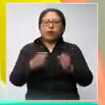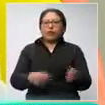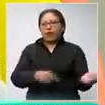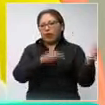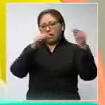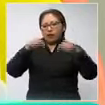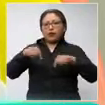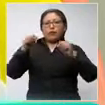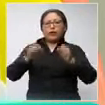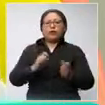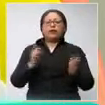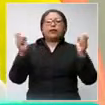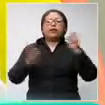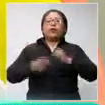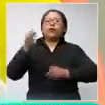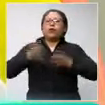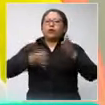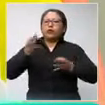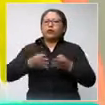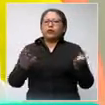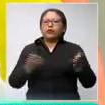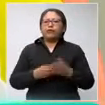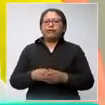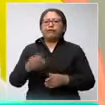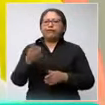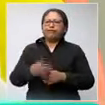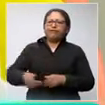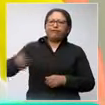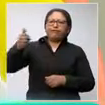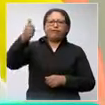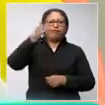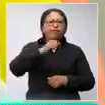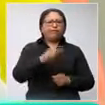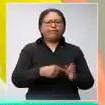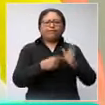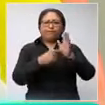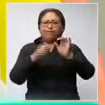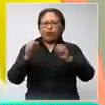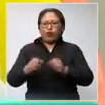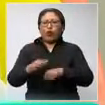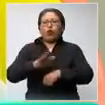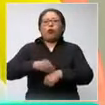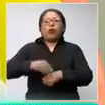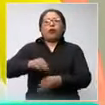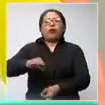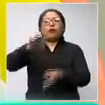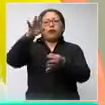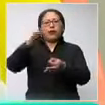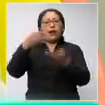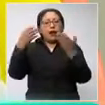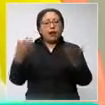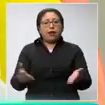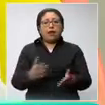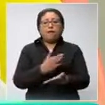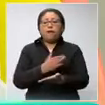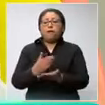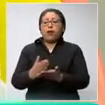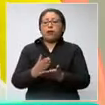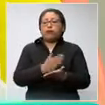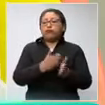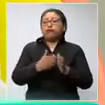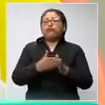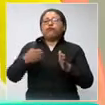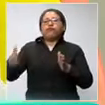a transformar la justicia desde los tribunales, que puedan postular. Esperemos que esta ampliación de convocatoria y que